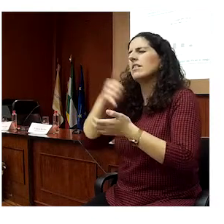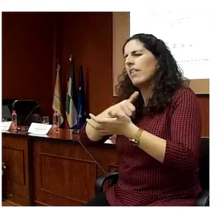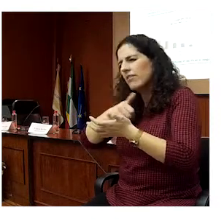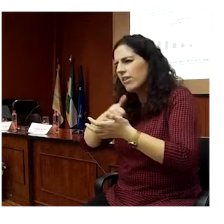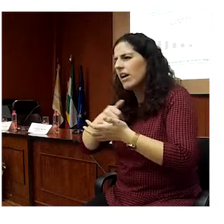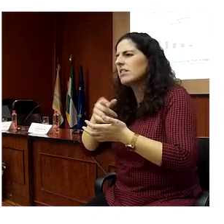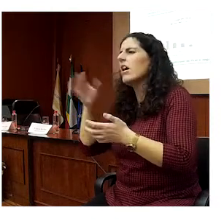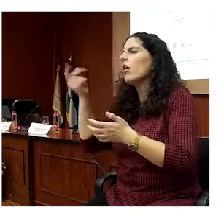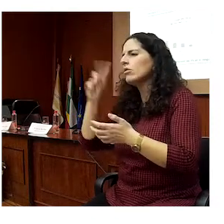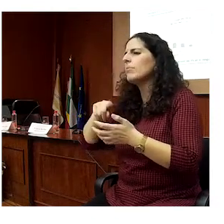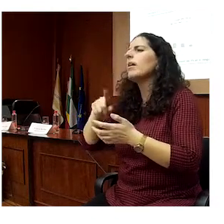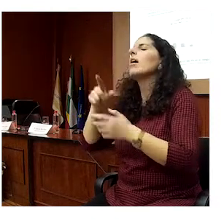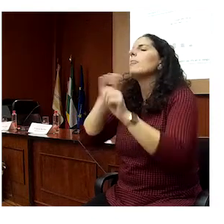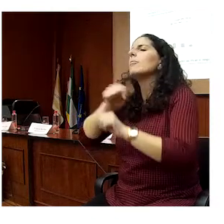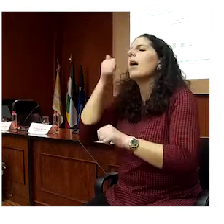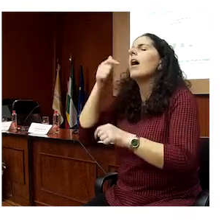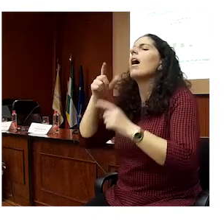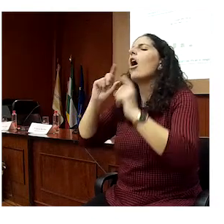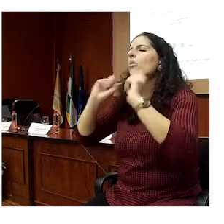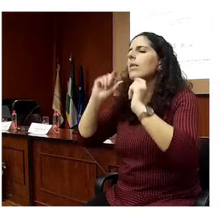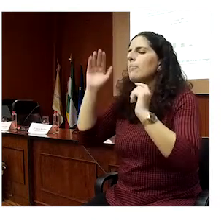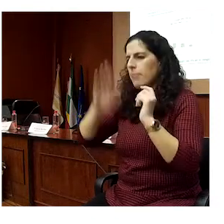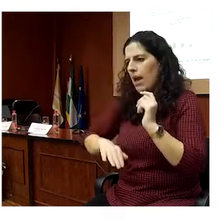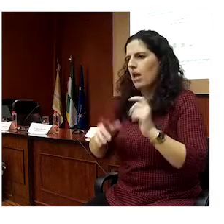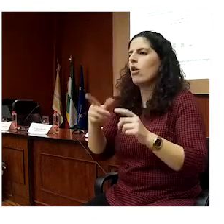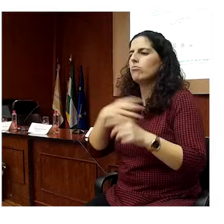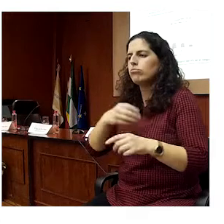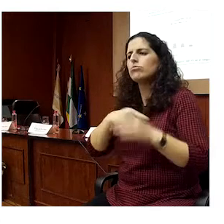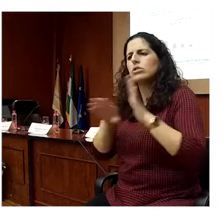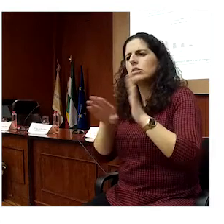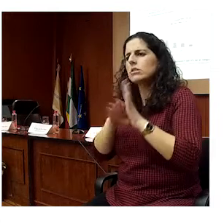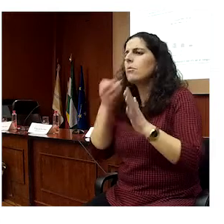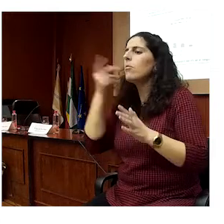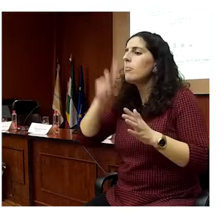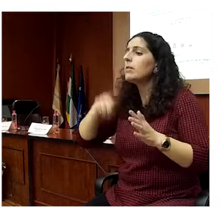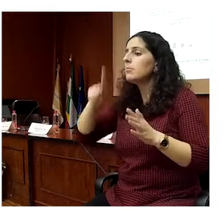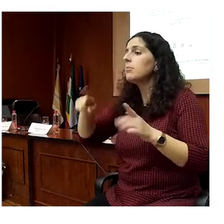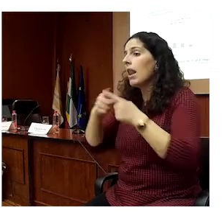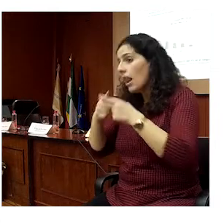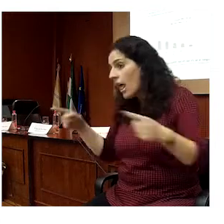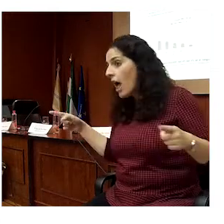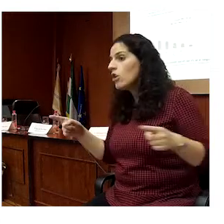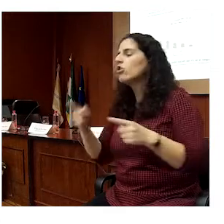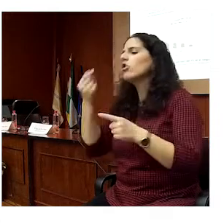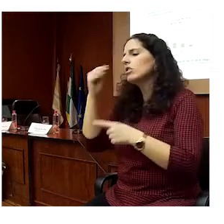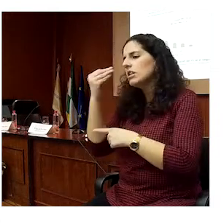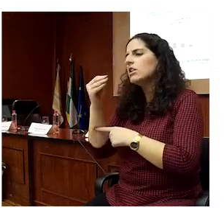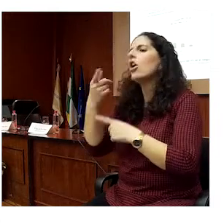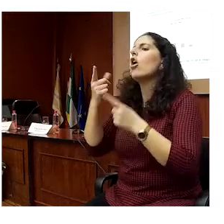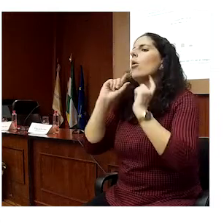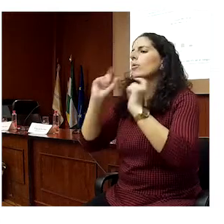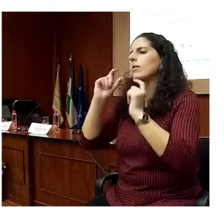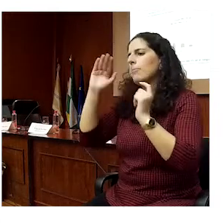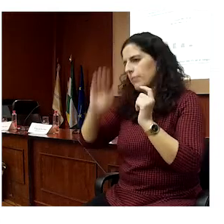frente al desarrollo de obesidad. De manera que en este estudio nos dicen que por cada mes que se esté dando